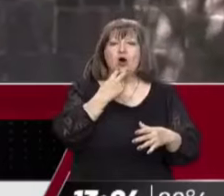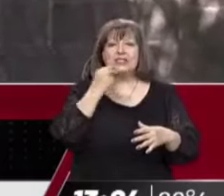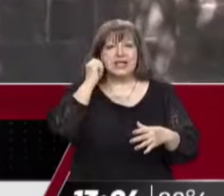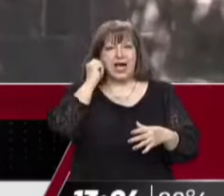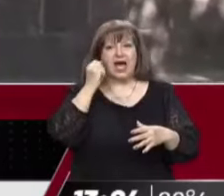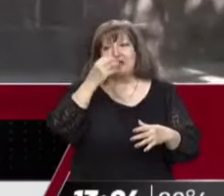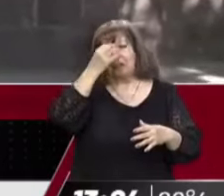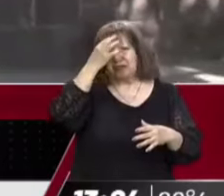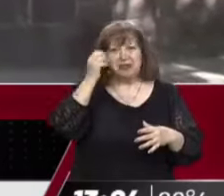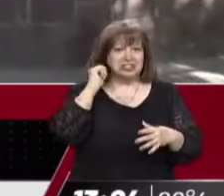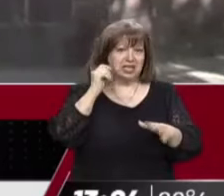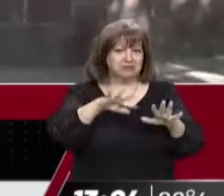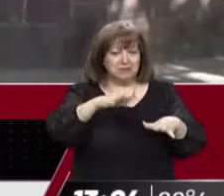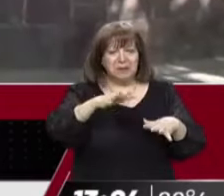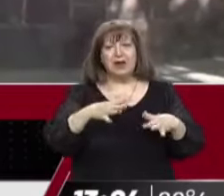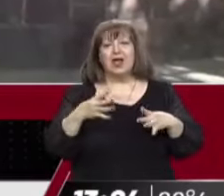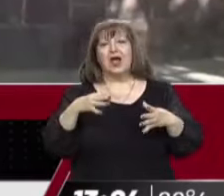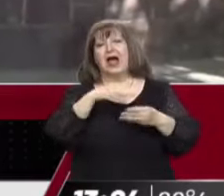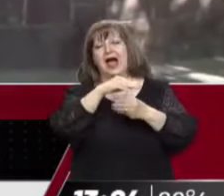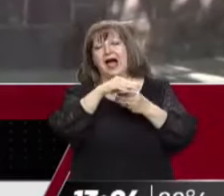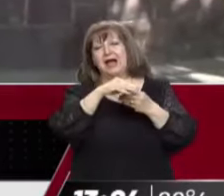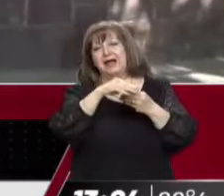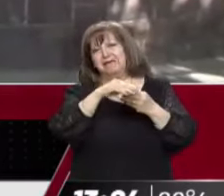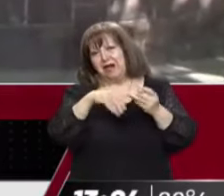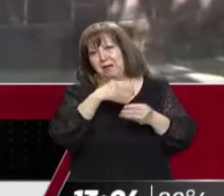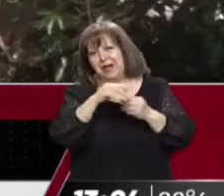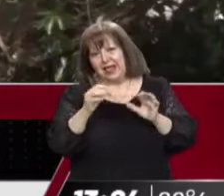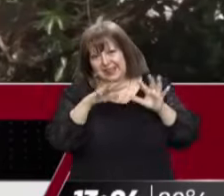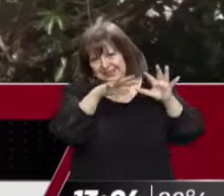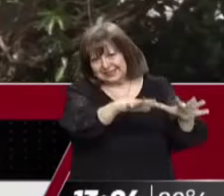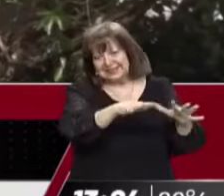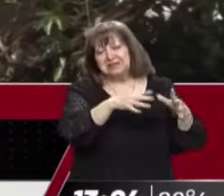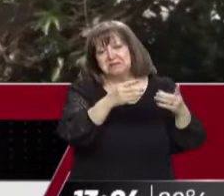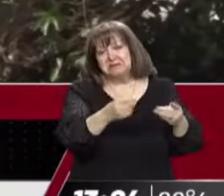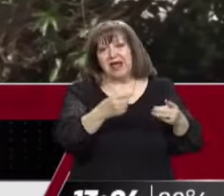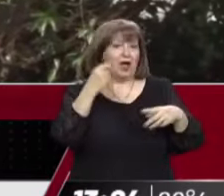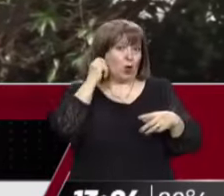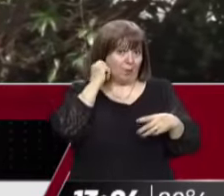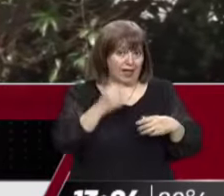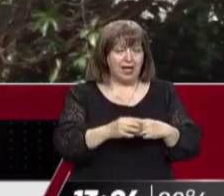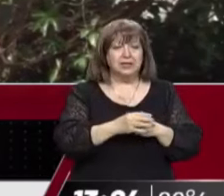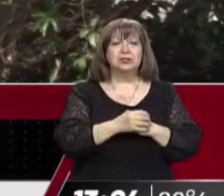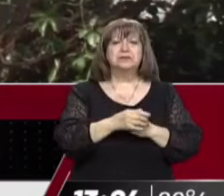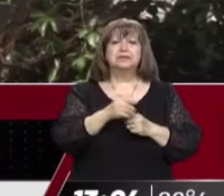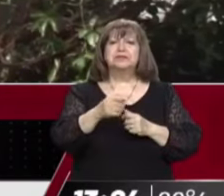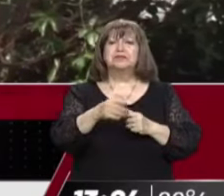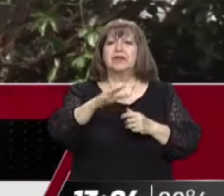hay una denuncia en la justicia provincial por abuso sexual. Estamos hablando de